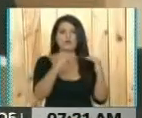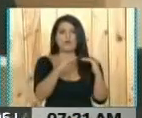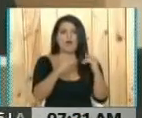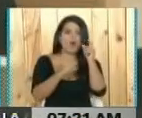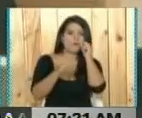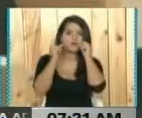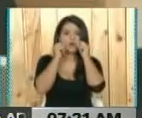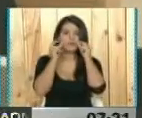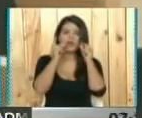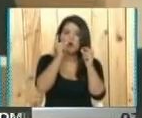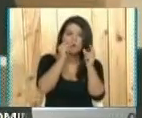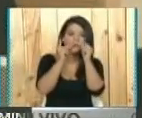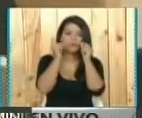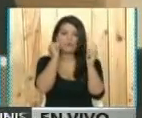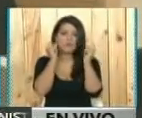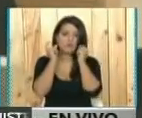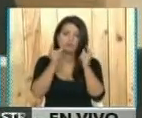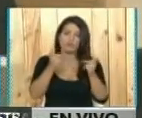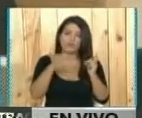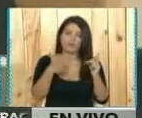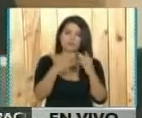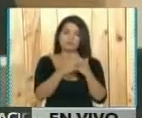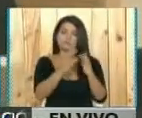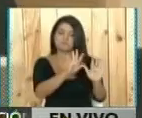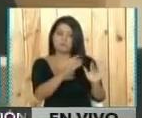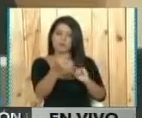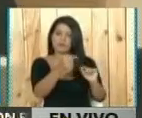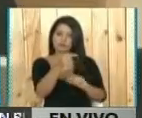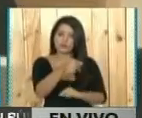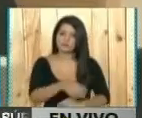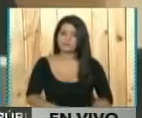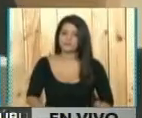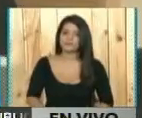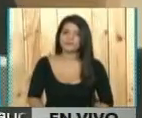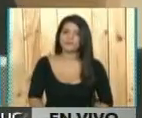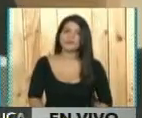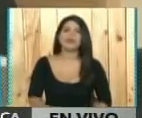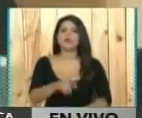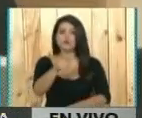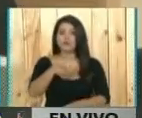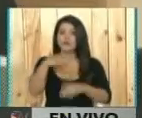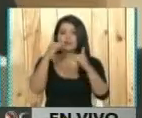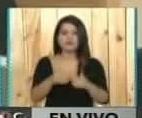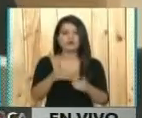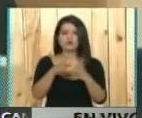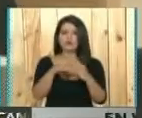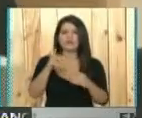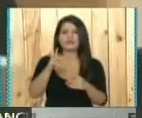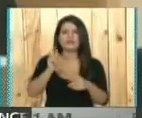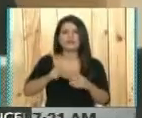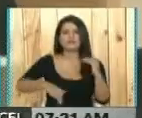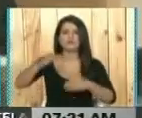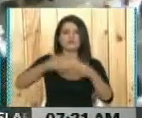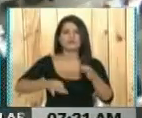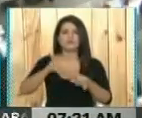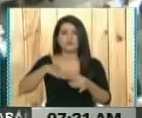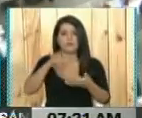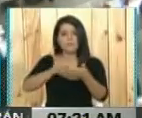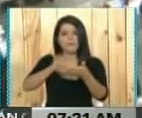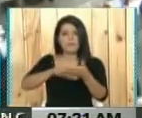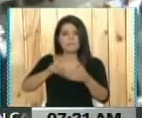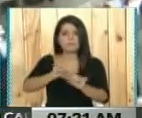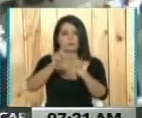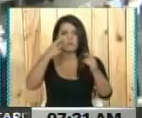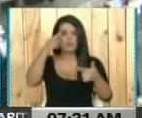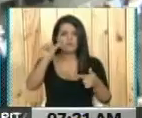Estas decisiones pueden verificarse en la página web del Tribunal Supremo de Justicia. Gracias.